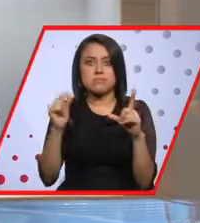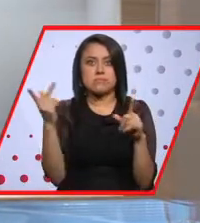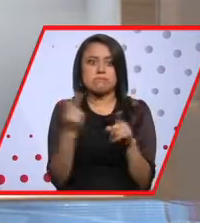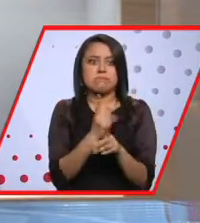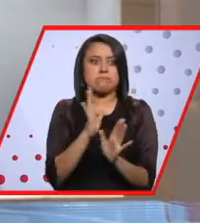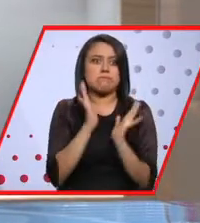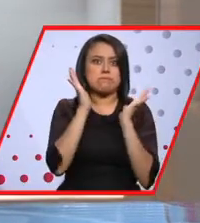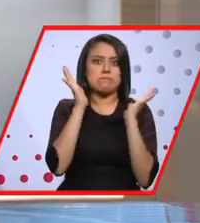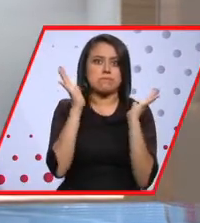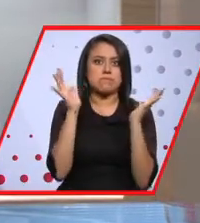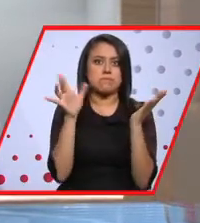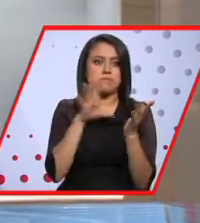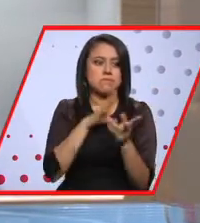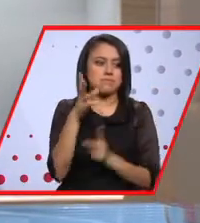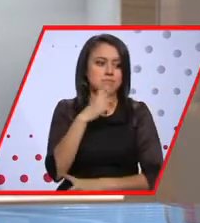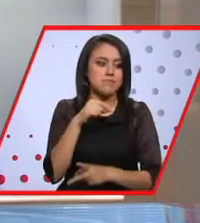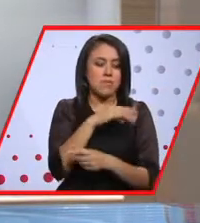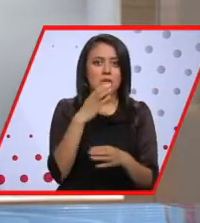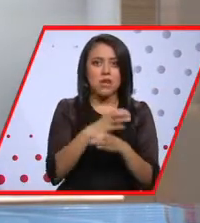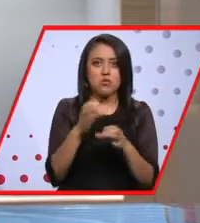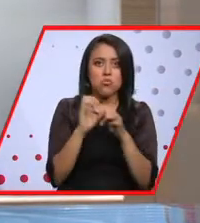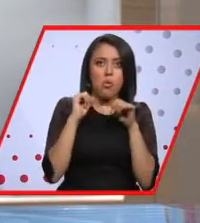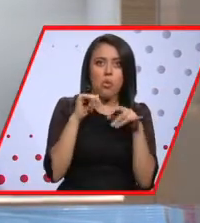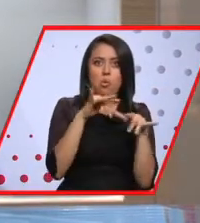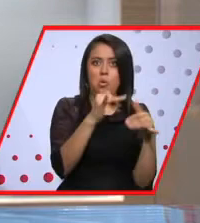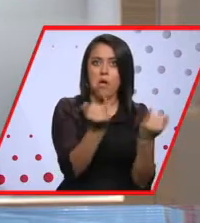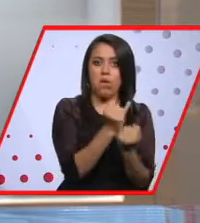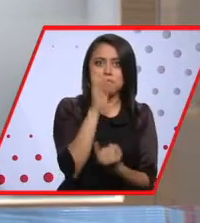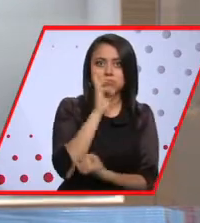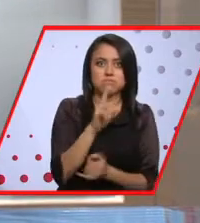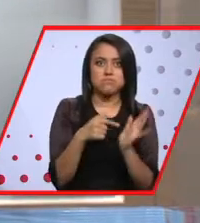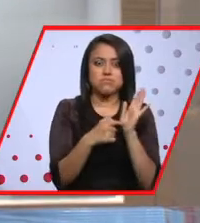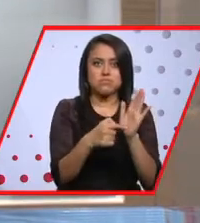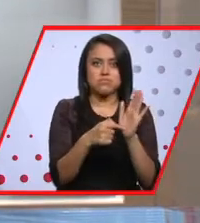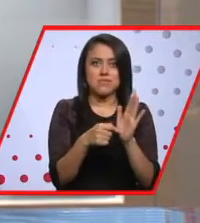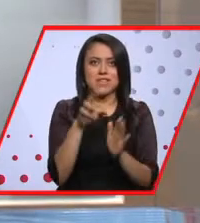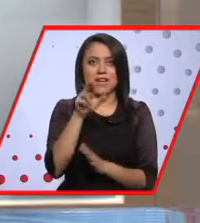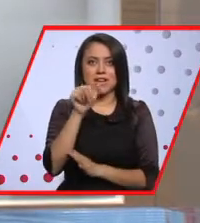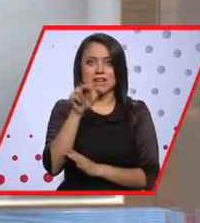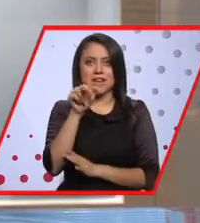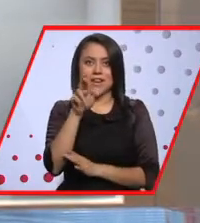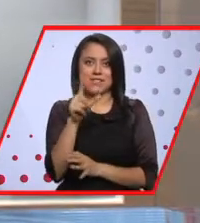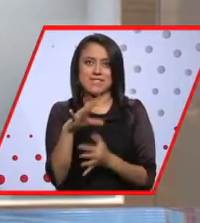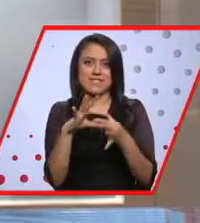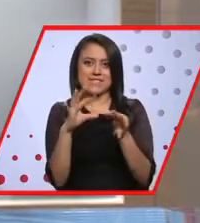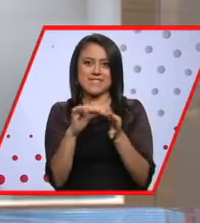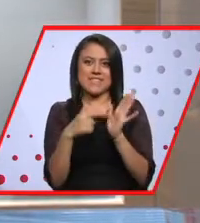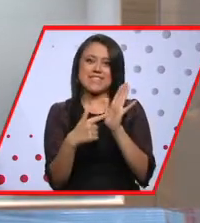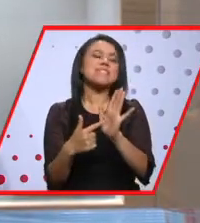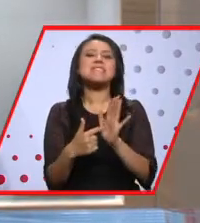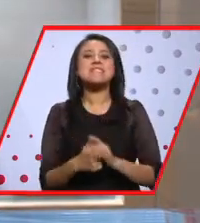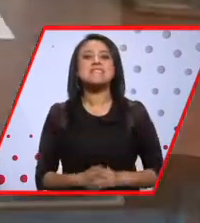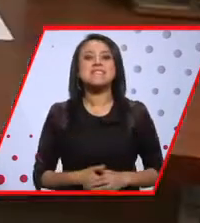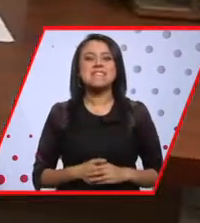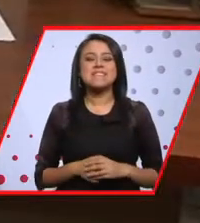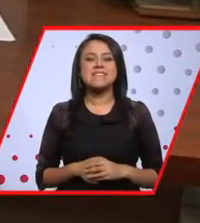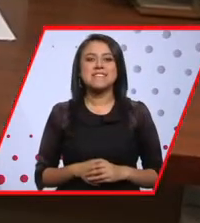Sorpresa, su bodega estaba invadida. Ya no nada más las casas, ahora también la bodega estaba invadida. Ricardo Solavaca nos platica sobre ello.